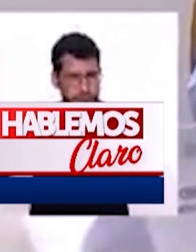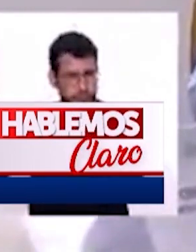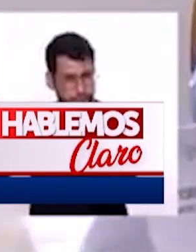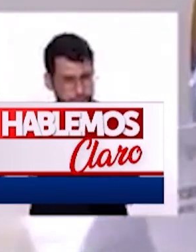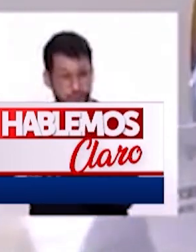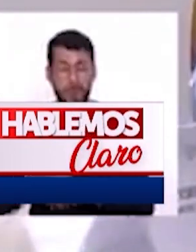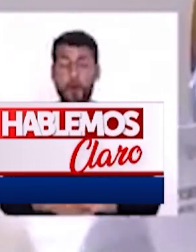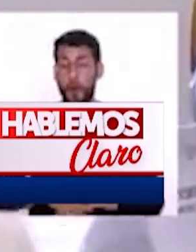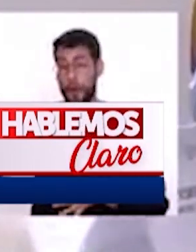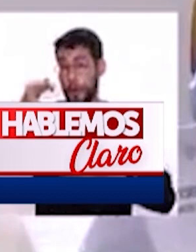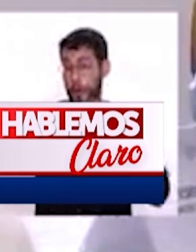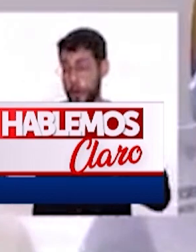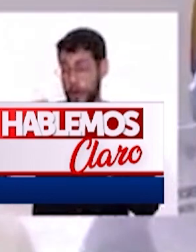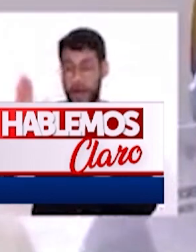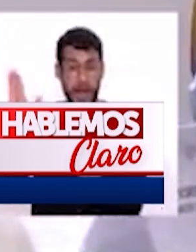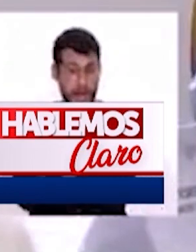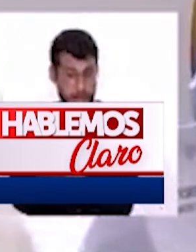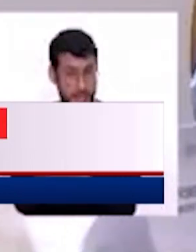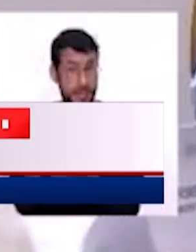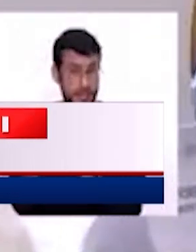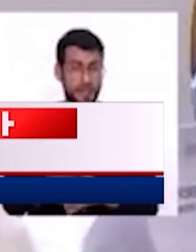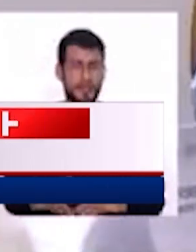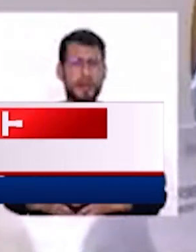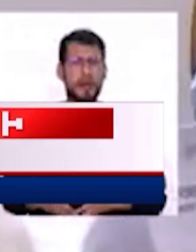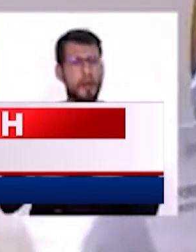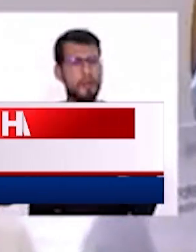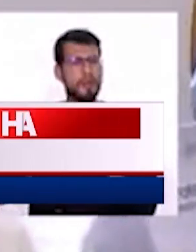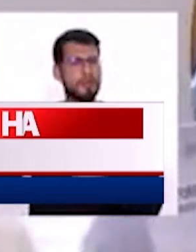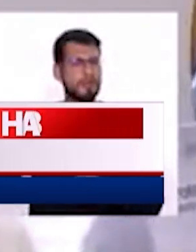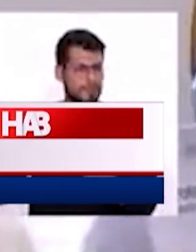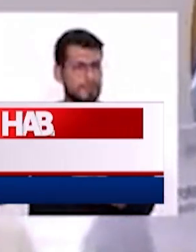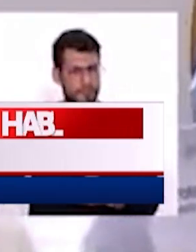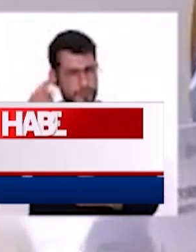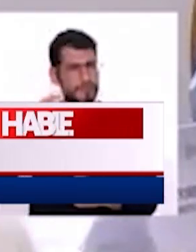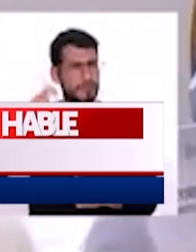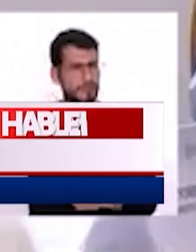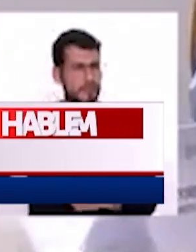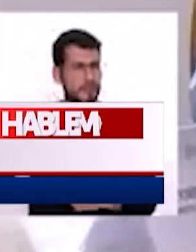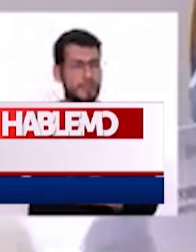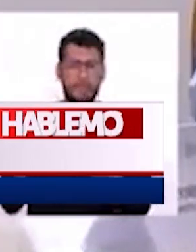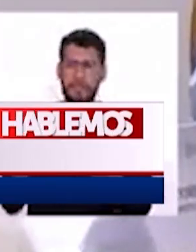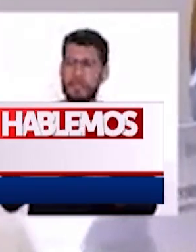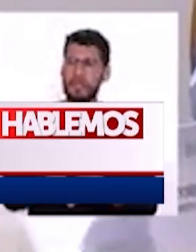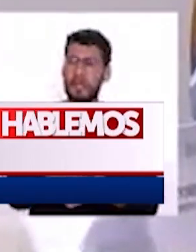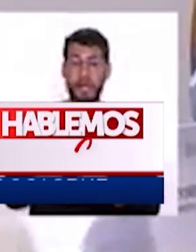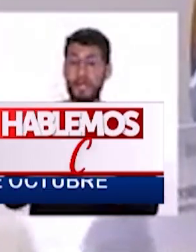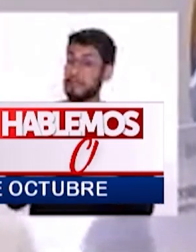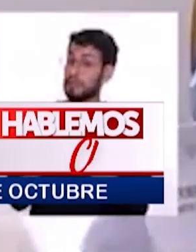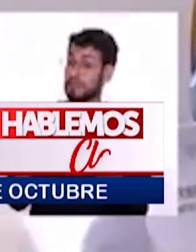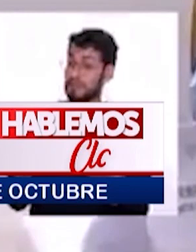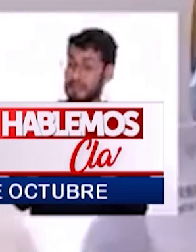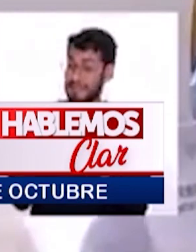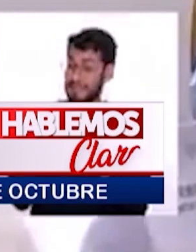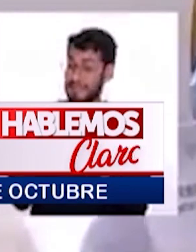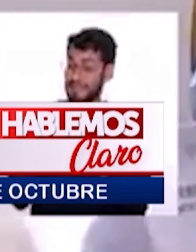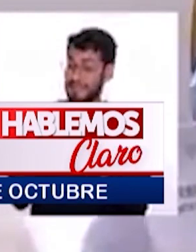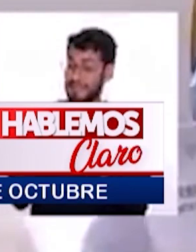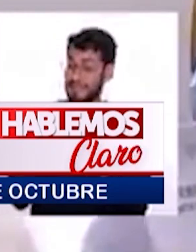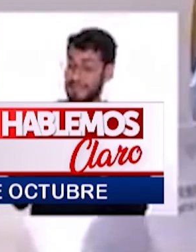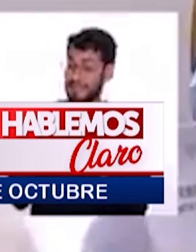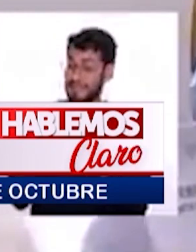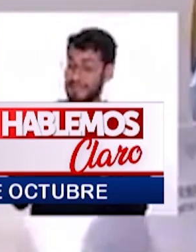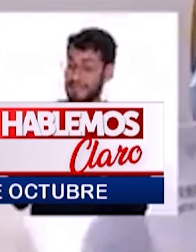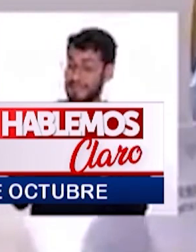esta sesión ordinaria ha asegurado desarticular las bandas criminales y en ese trabajo están. Vamos a escucharla.